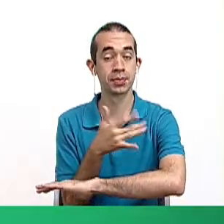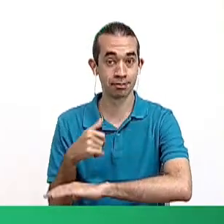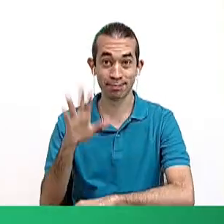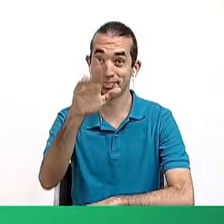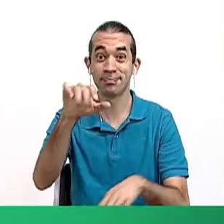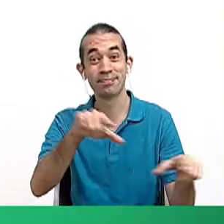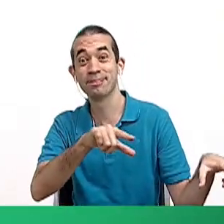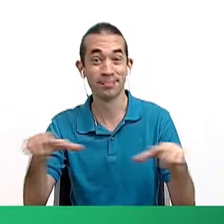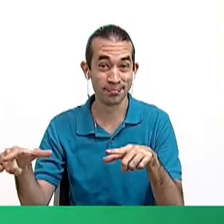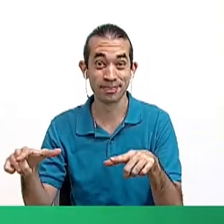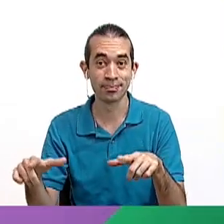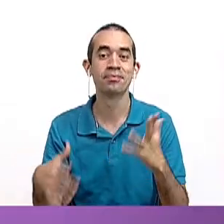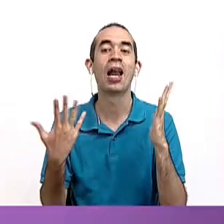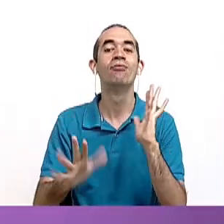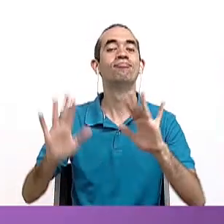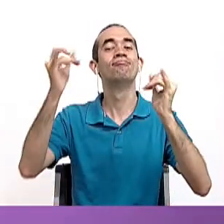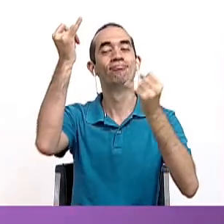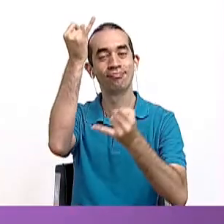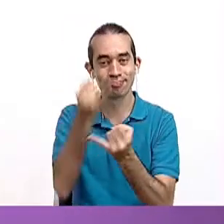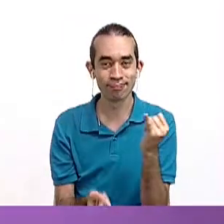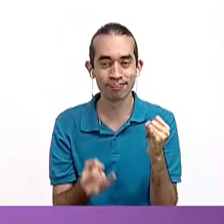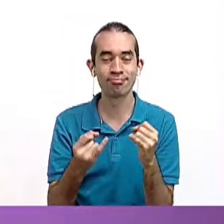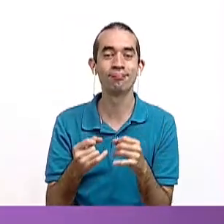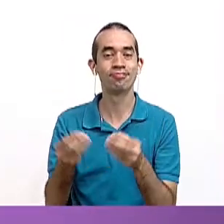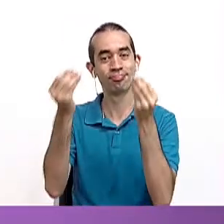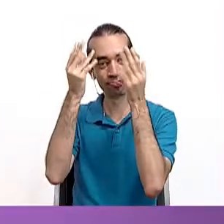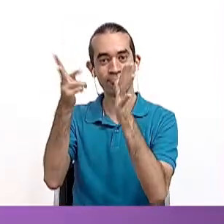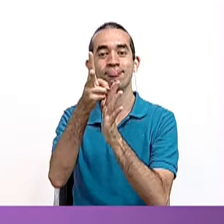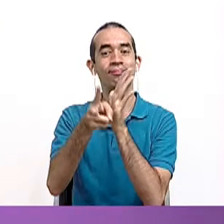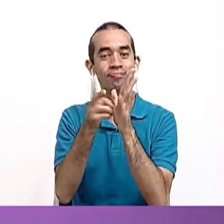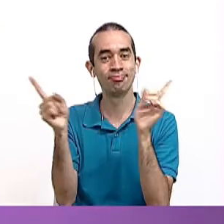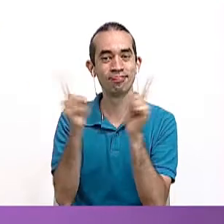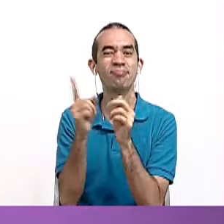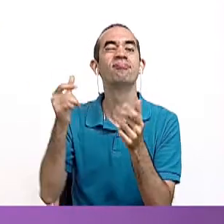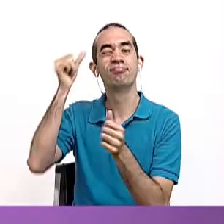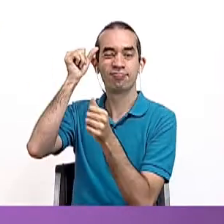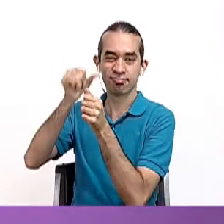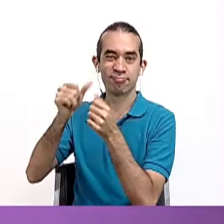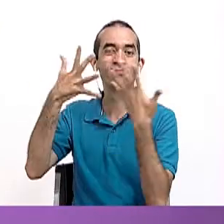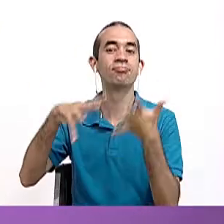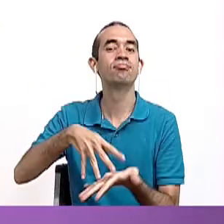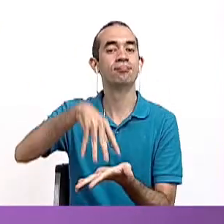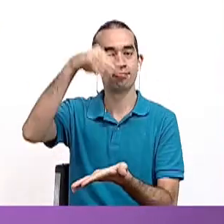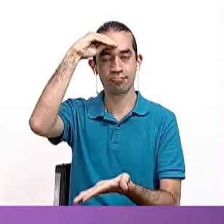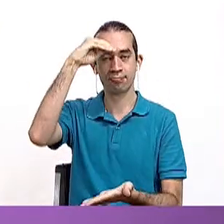Listo, hemos finalizado nuestra cápsula de Recordando lo aprendido.